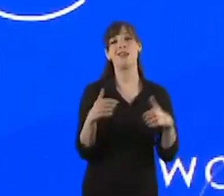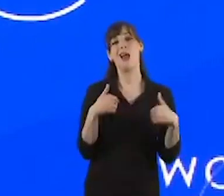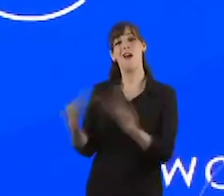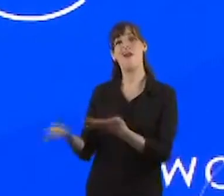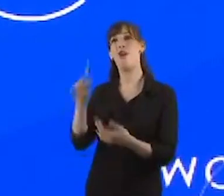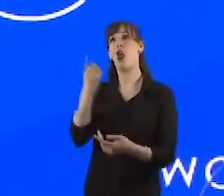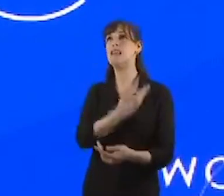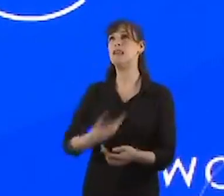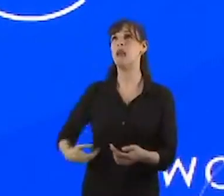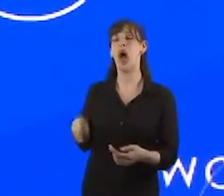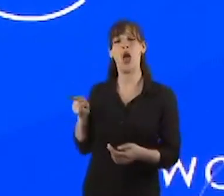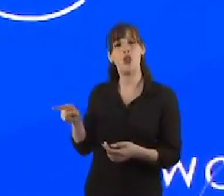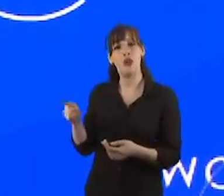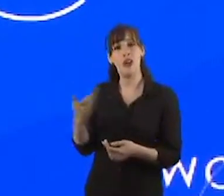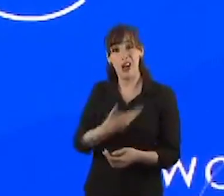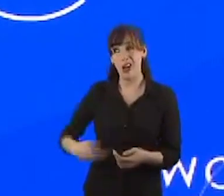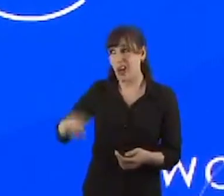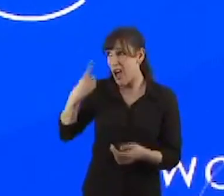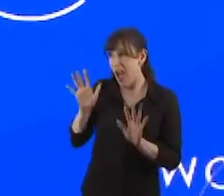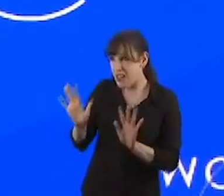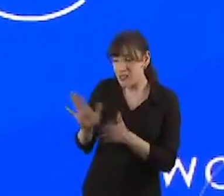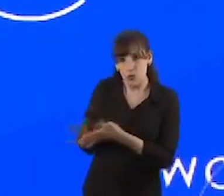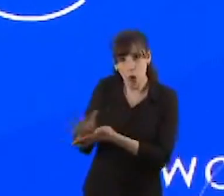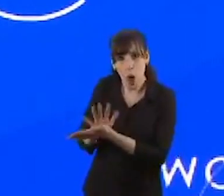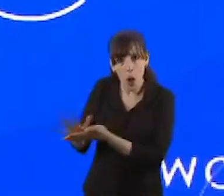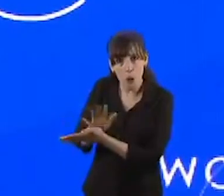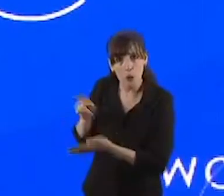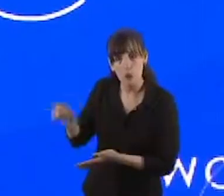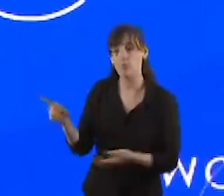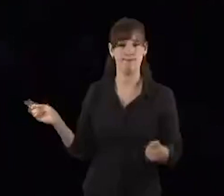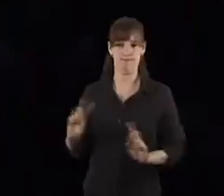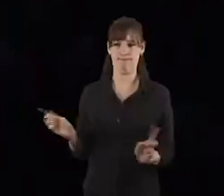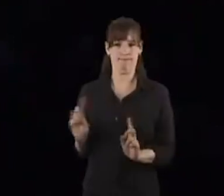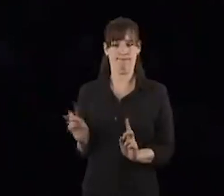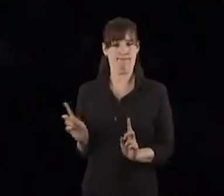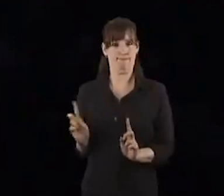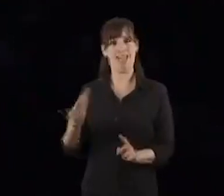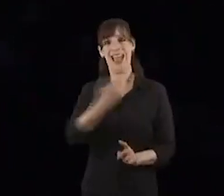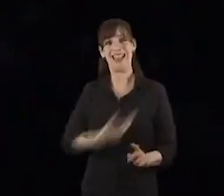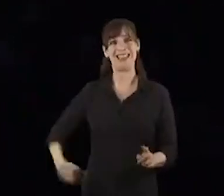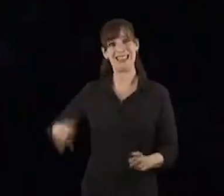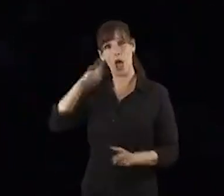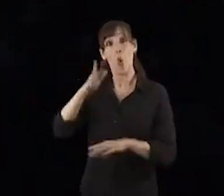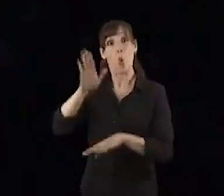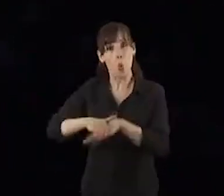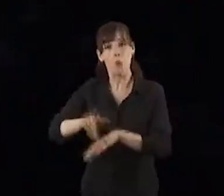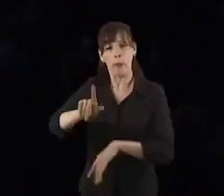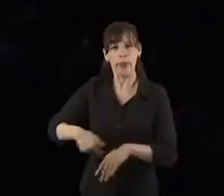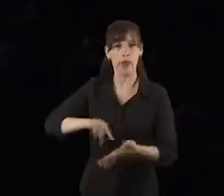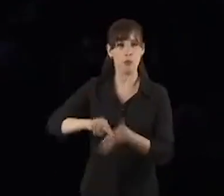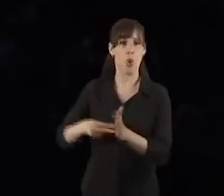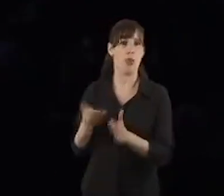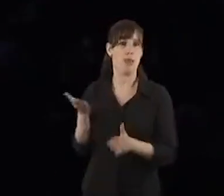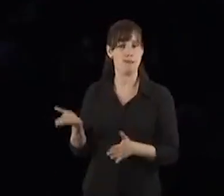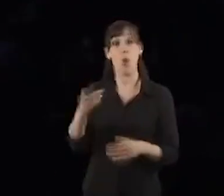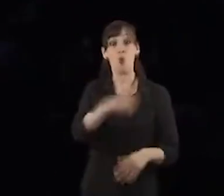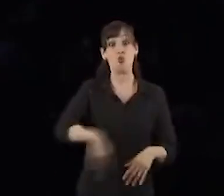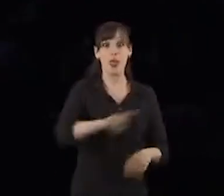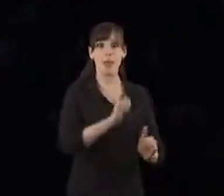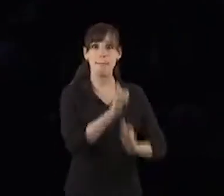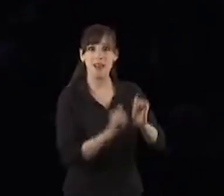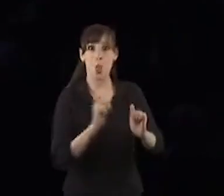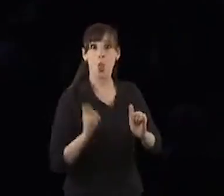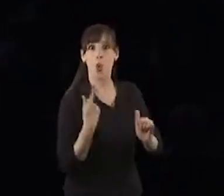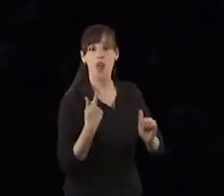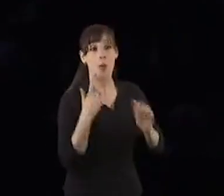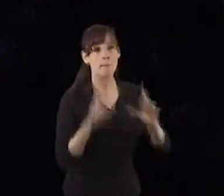Estado no es la solución. El Estado es el problema mismo. Ustedes son los verdaderos protagonistas de esta historia y